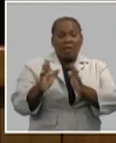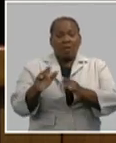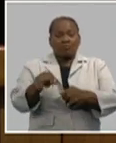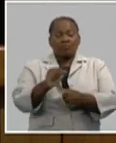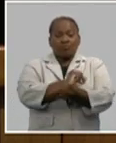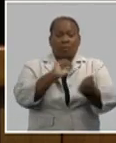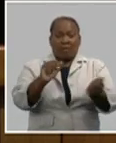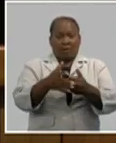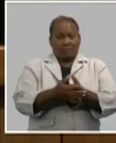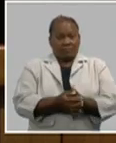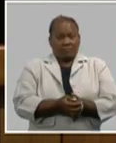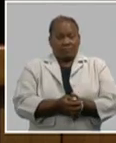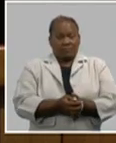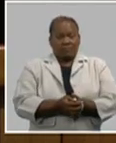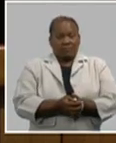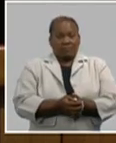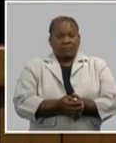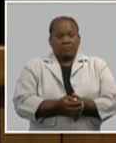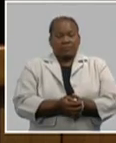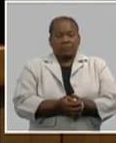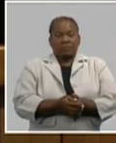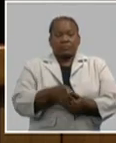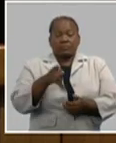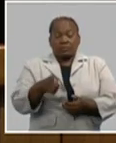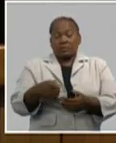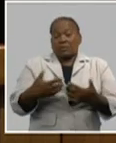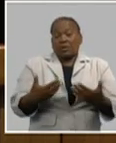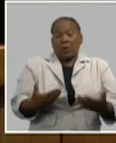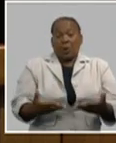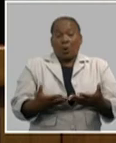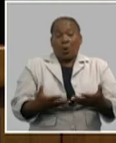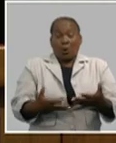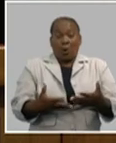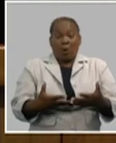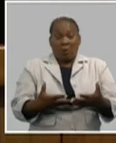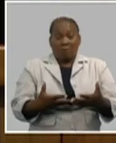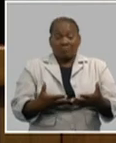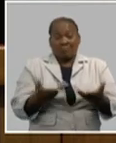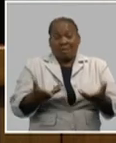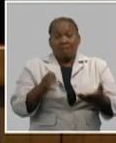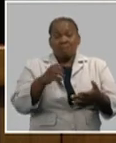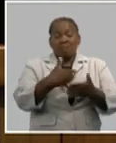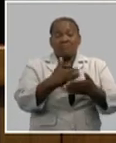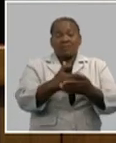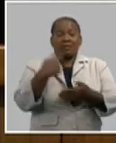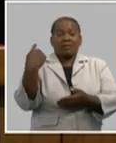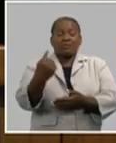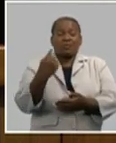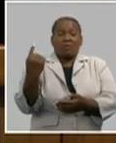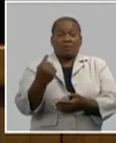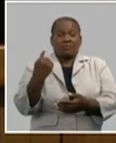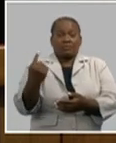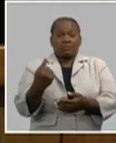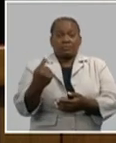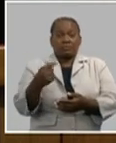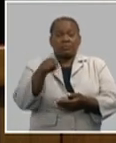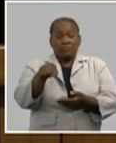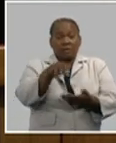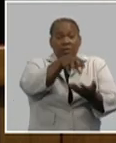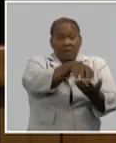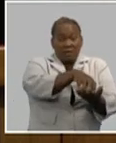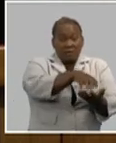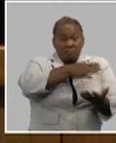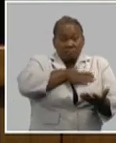soberanas sobre la actuación de entidades nacionales que radican en sus